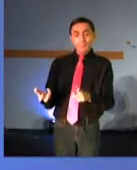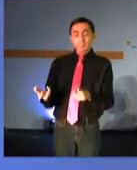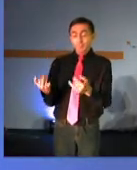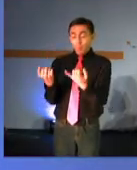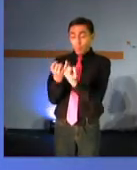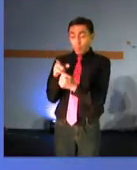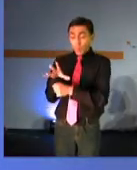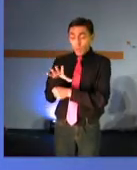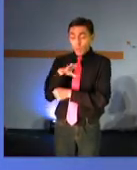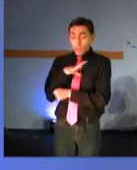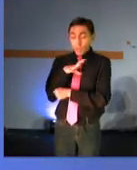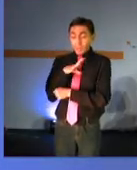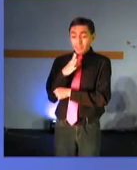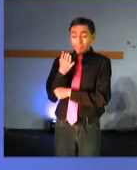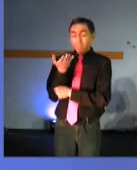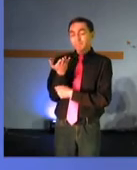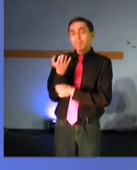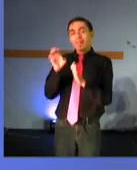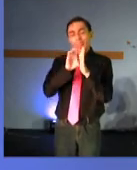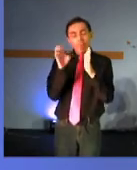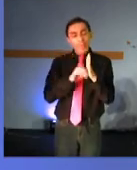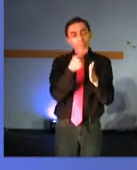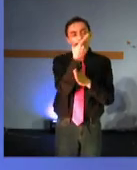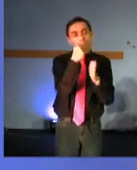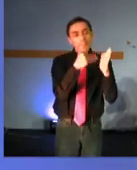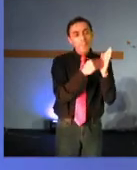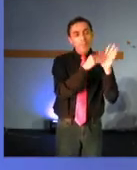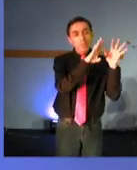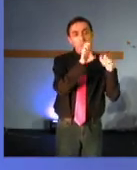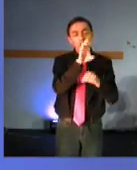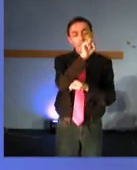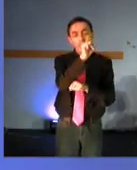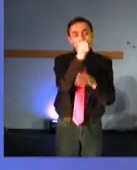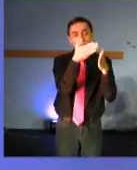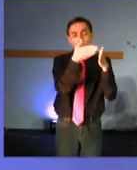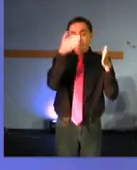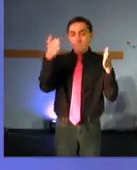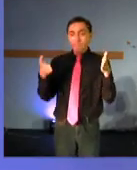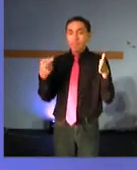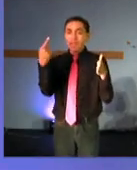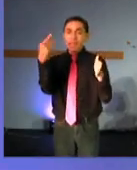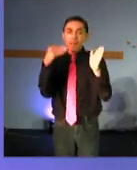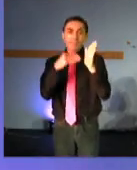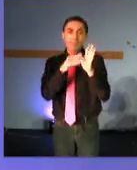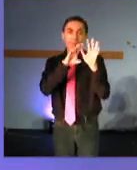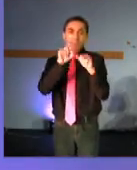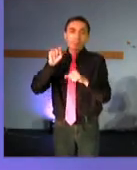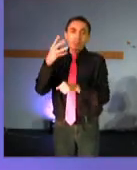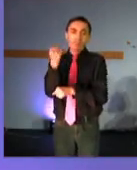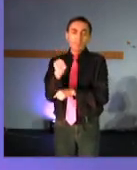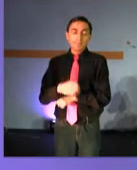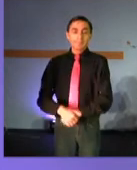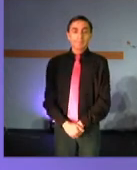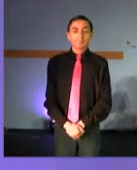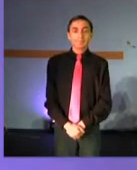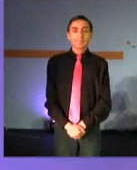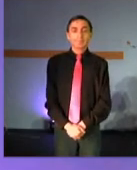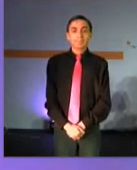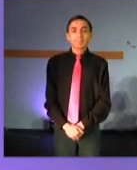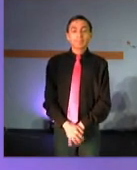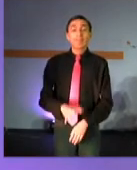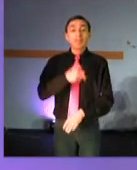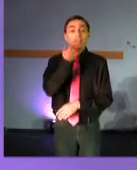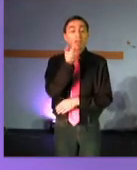que habían ocurrido de 1960 a 1979.